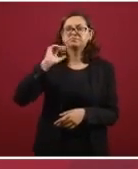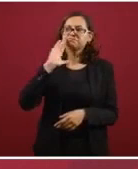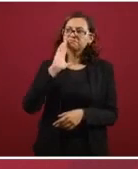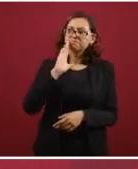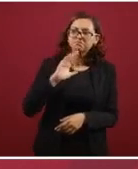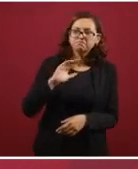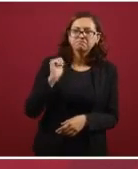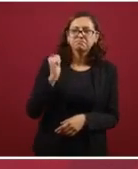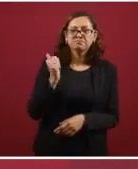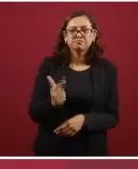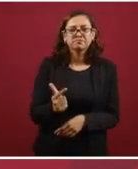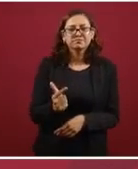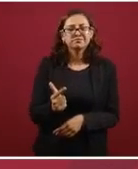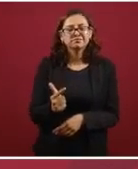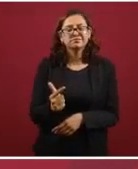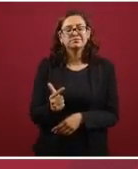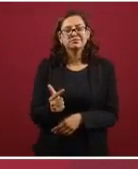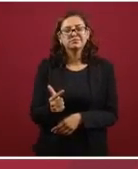dicen